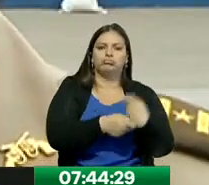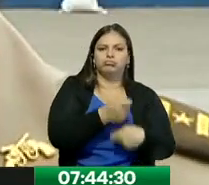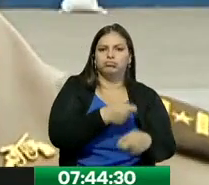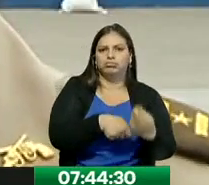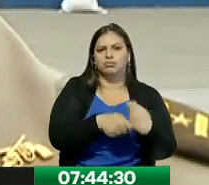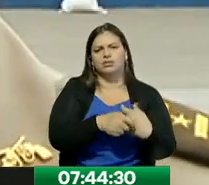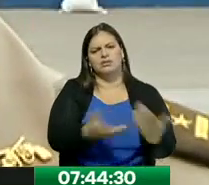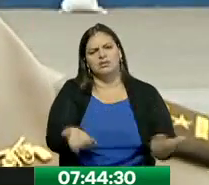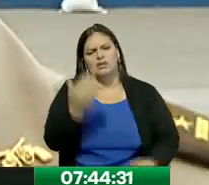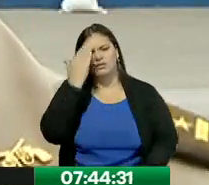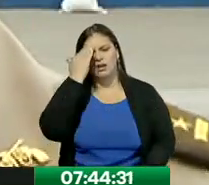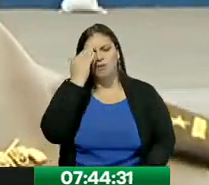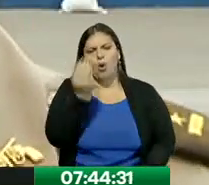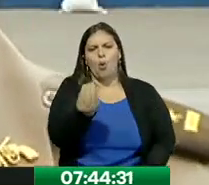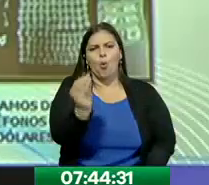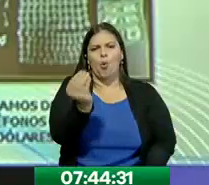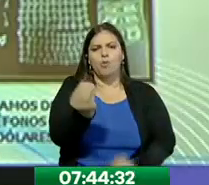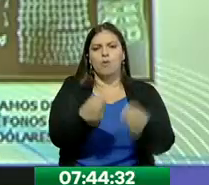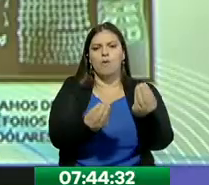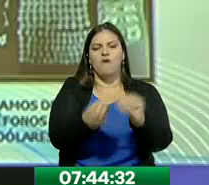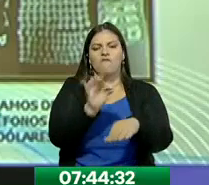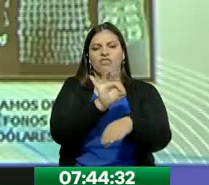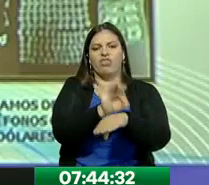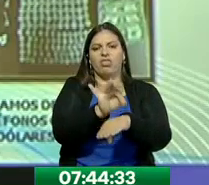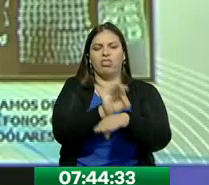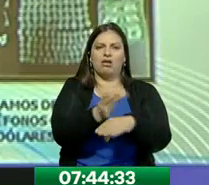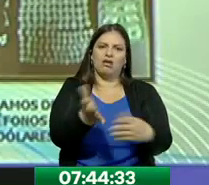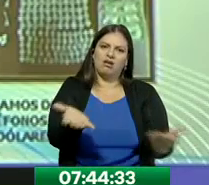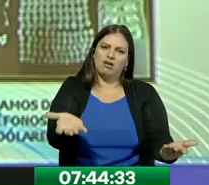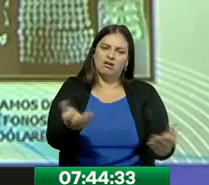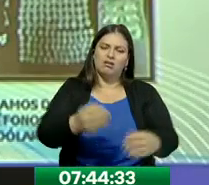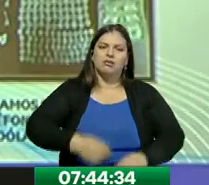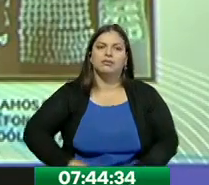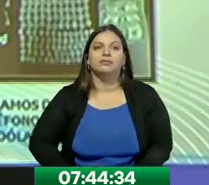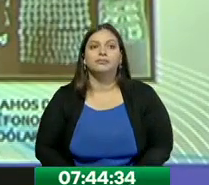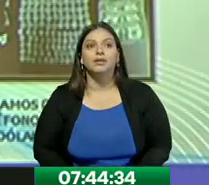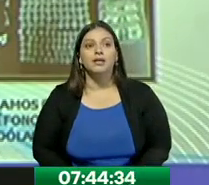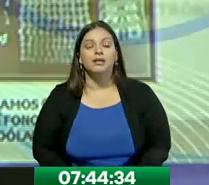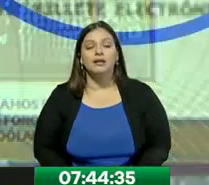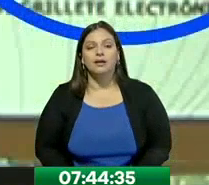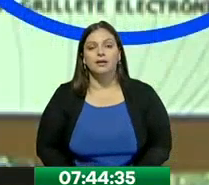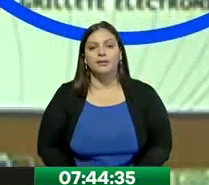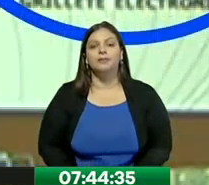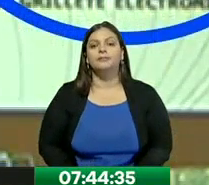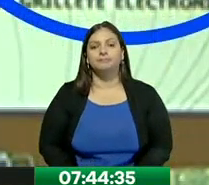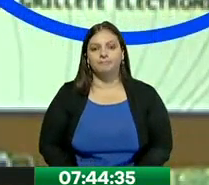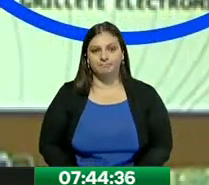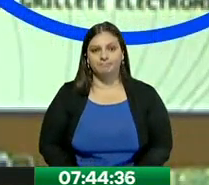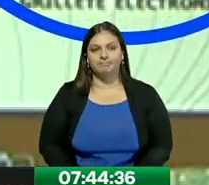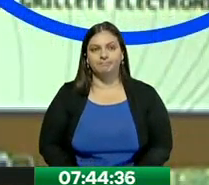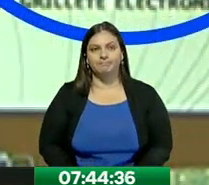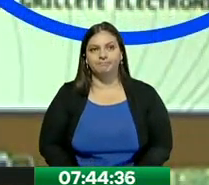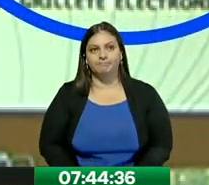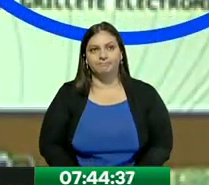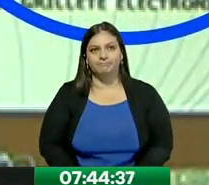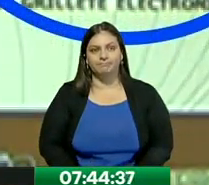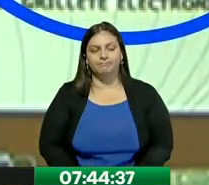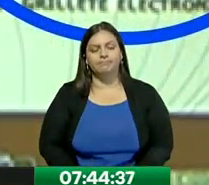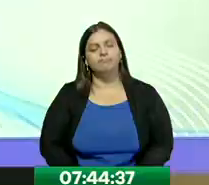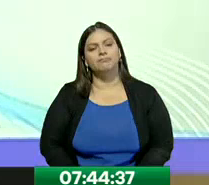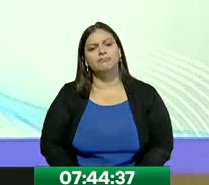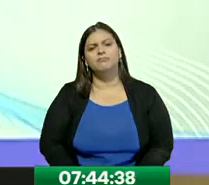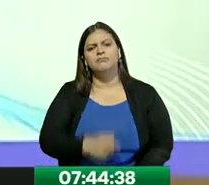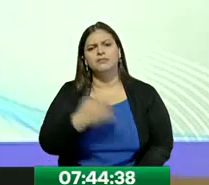los grupos más vulnerables que son los estudiantes. Otro fue aprehendido en el centro de la urbe, comercializando H. Este ciudadano tenía en su tobillo un